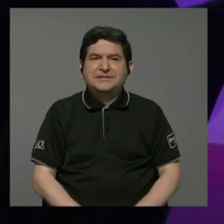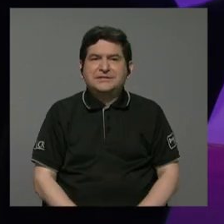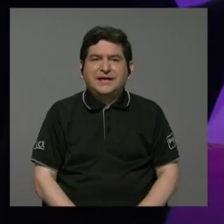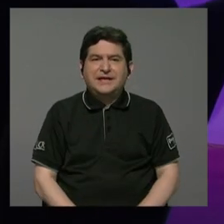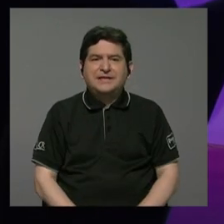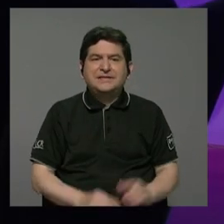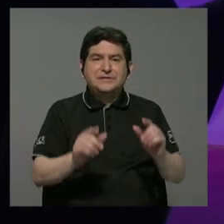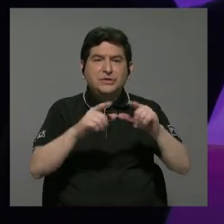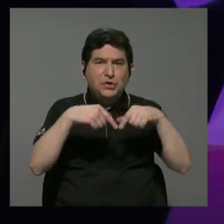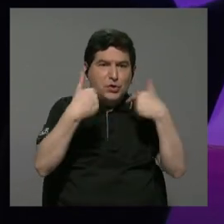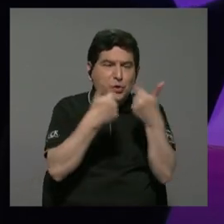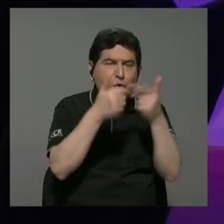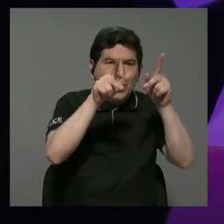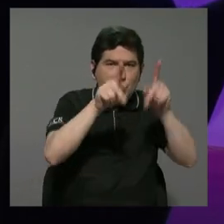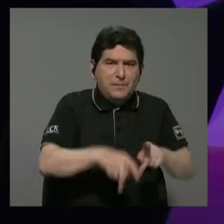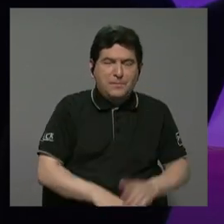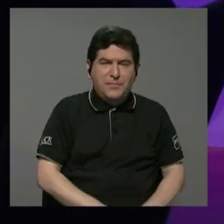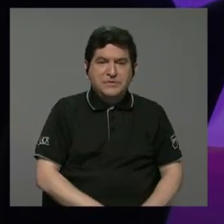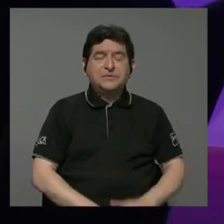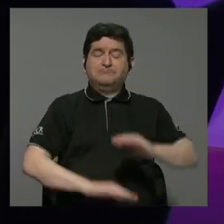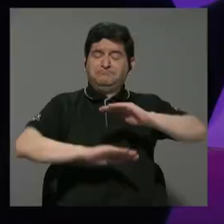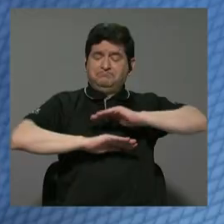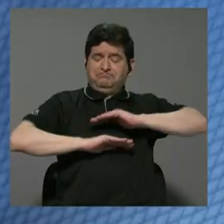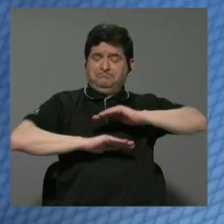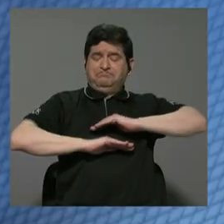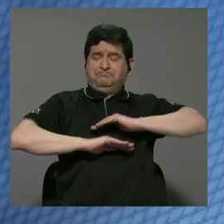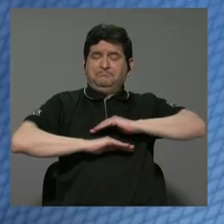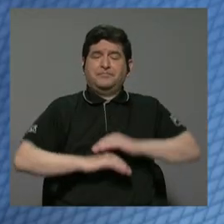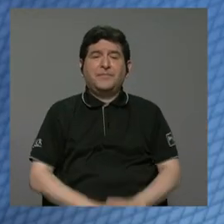o falanges de personas que vayan a satisfacer